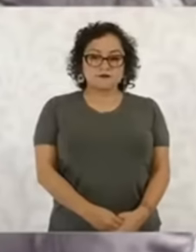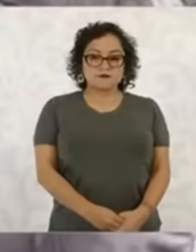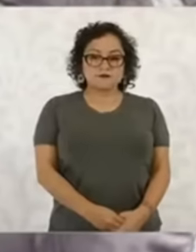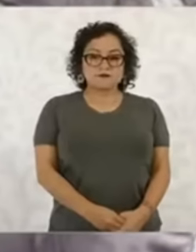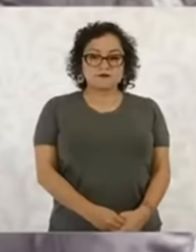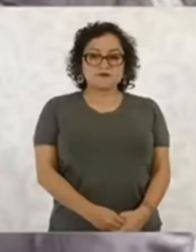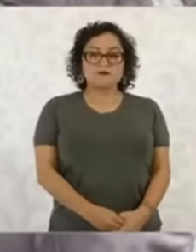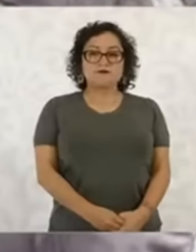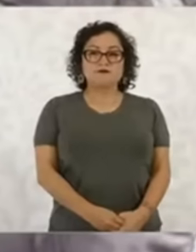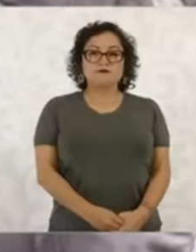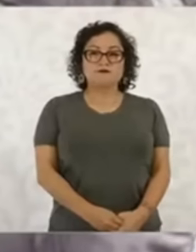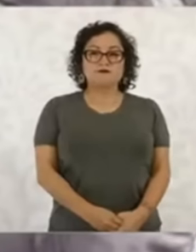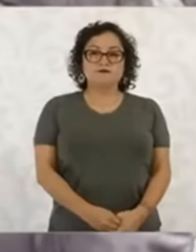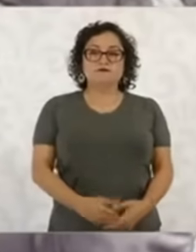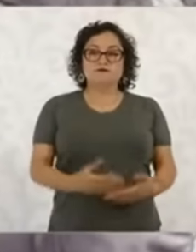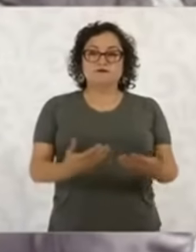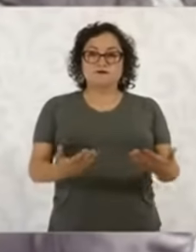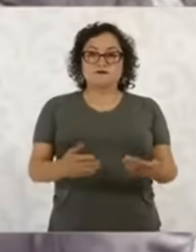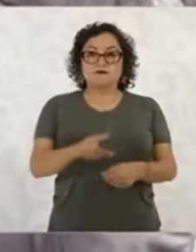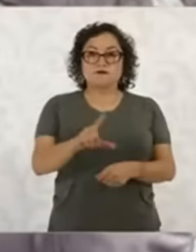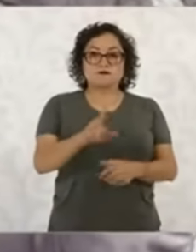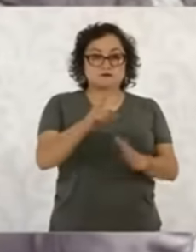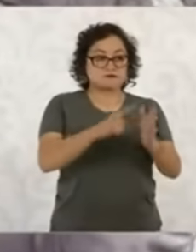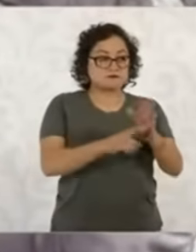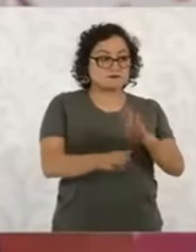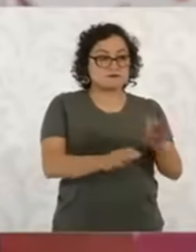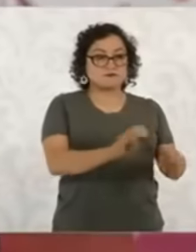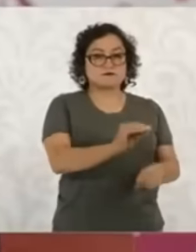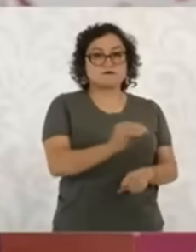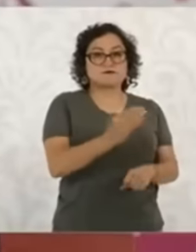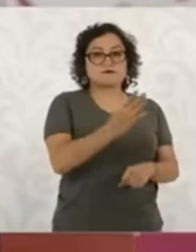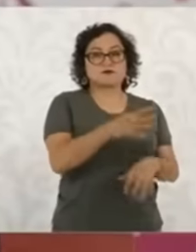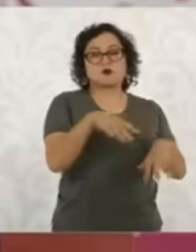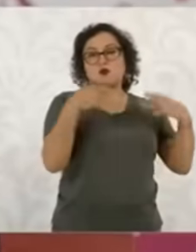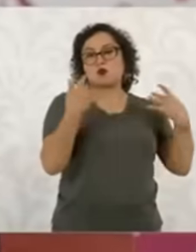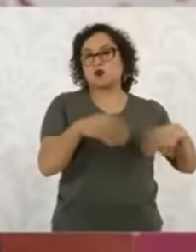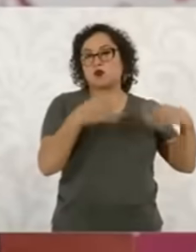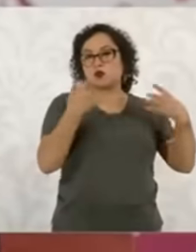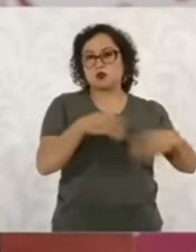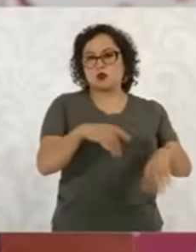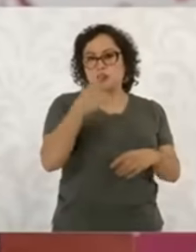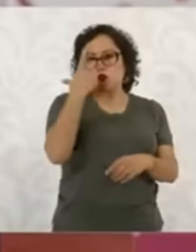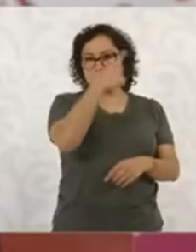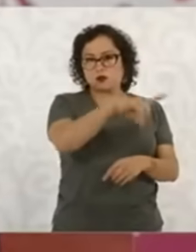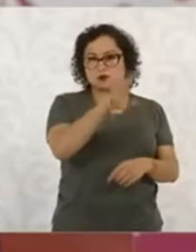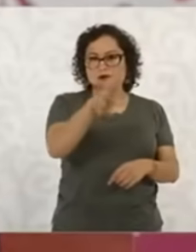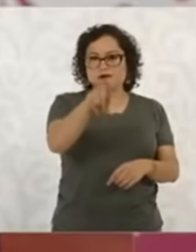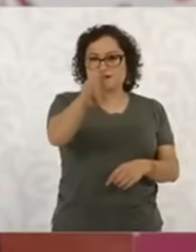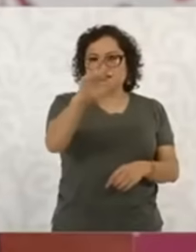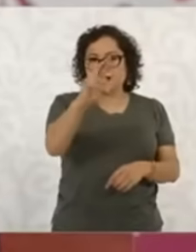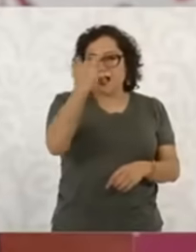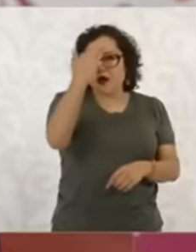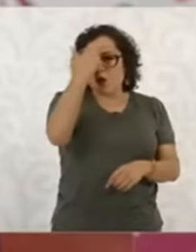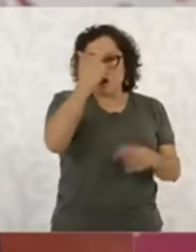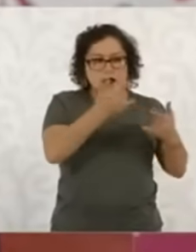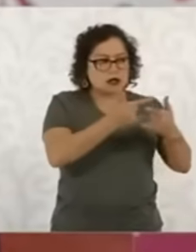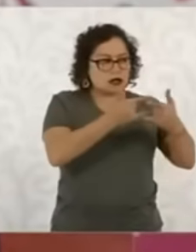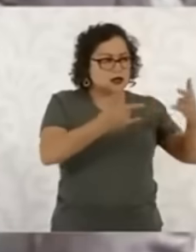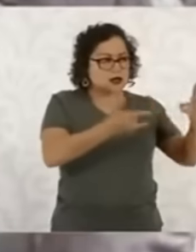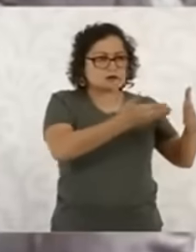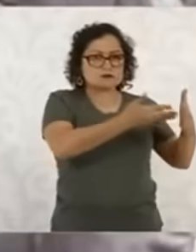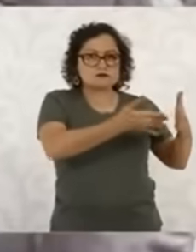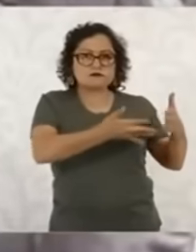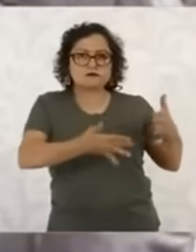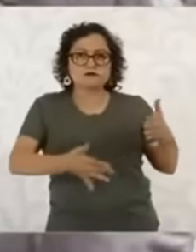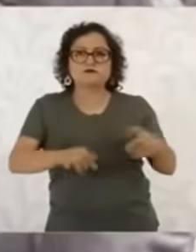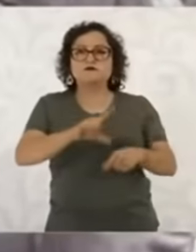Y en el 94 con un terrible magnicidio. O sea, hay que recordar la historia. Y en el 2012 con una compra